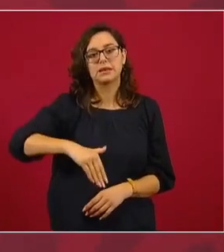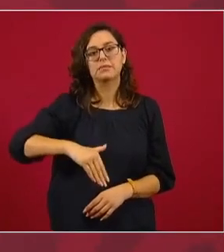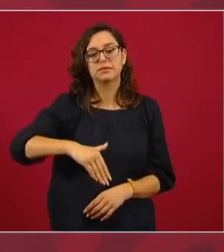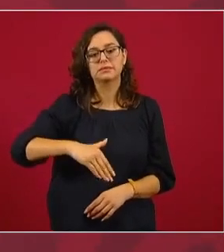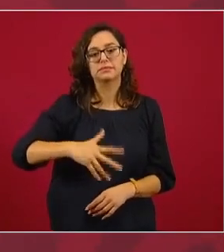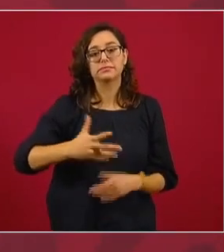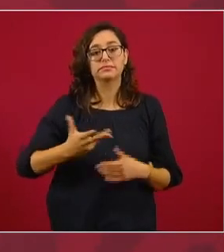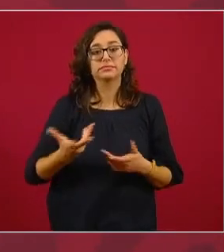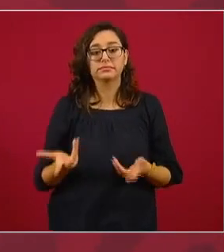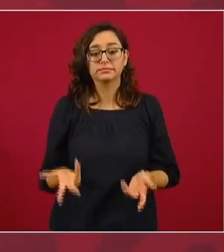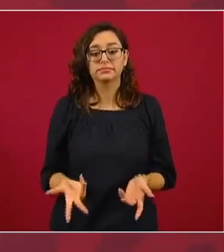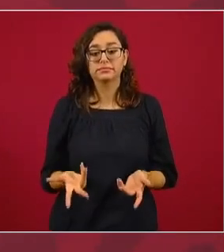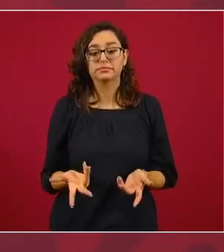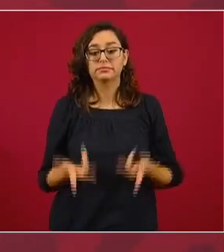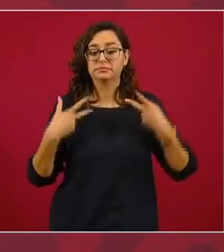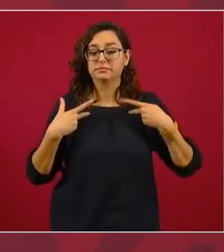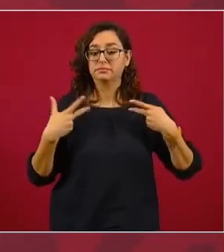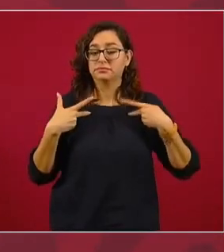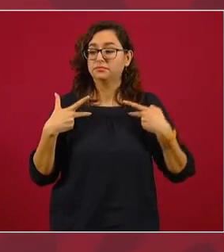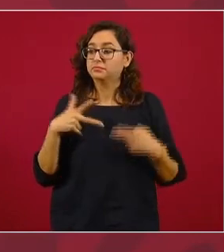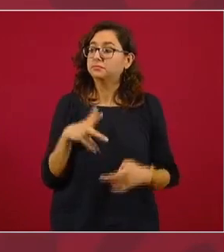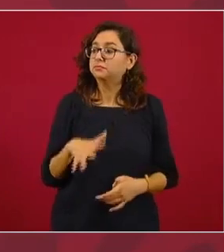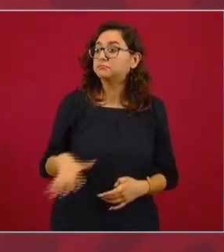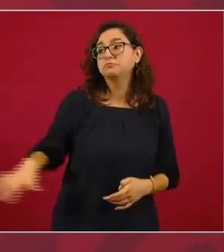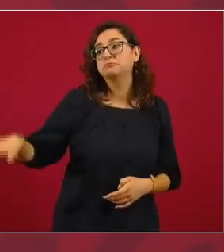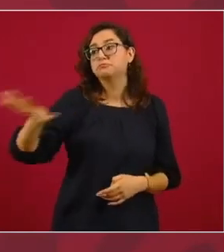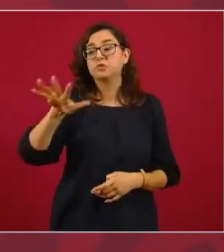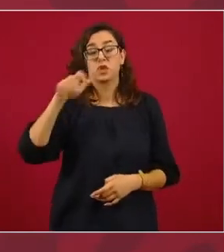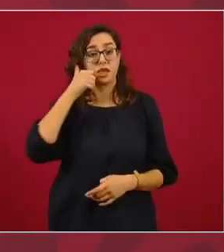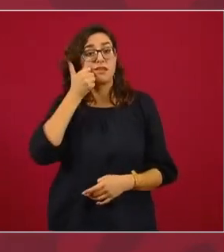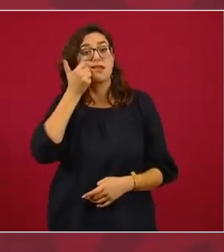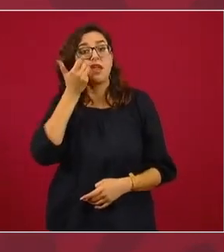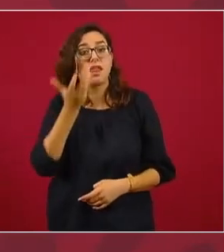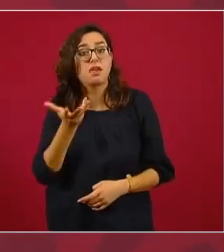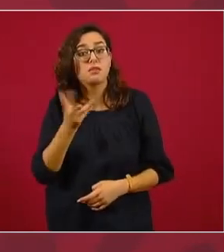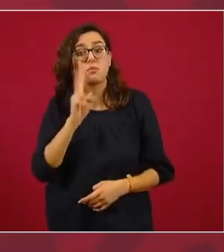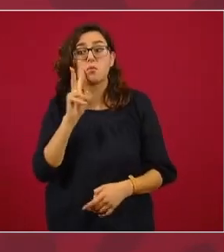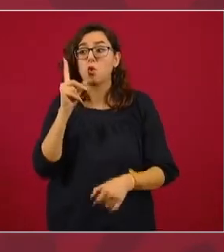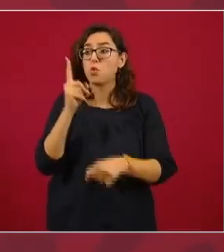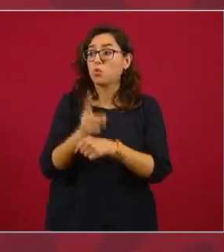se debe de respetar la voluntad de los ciudadanos.